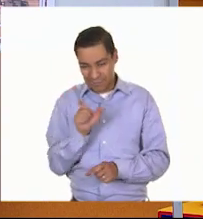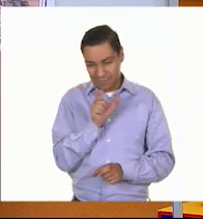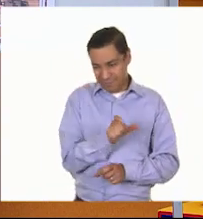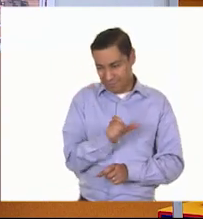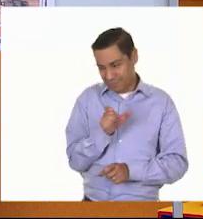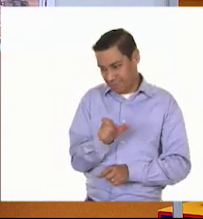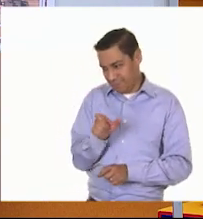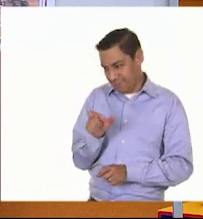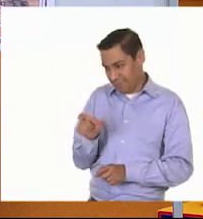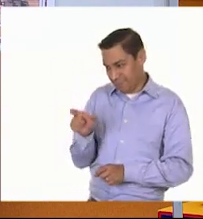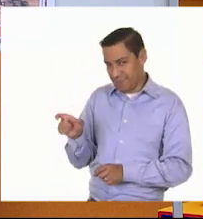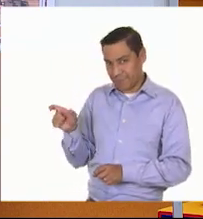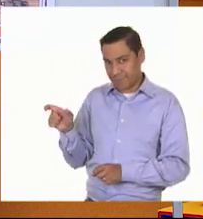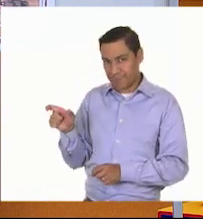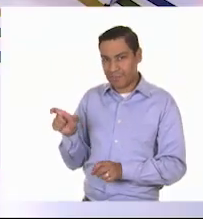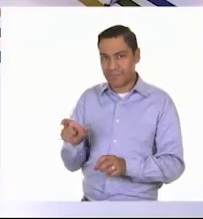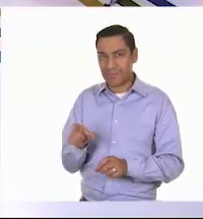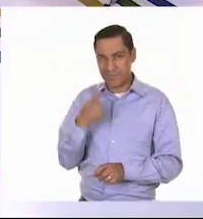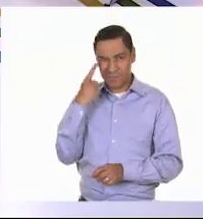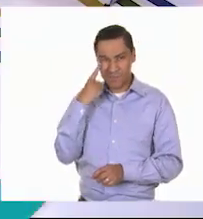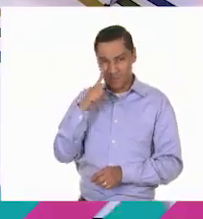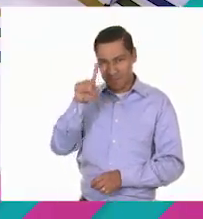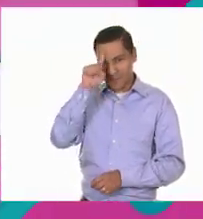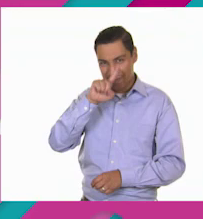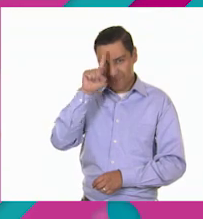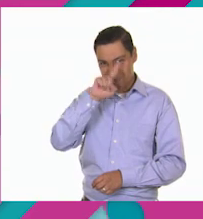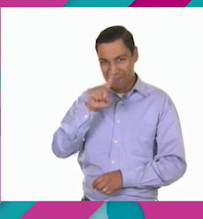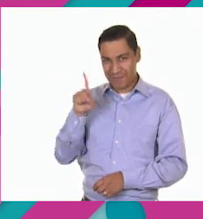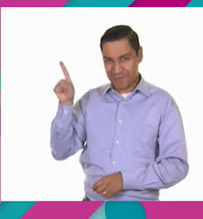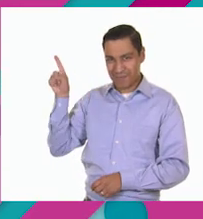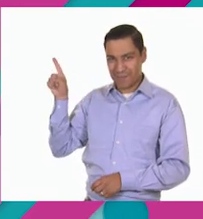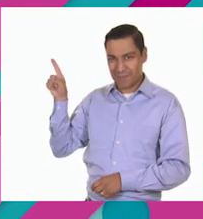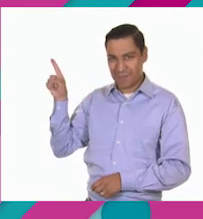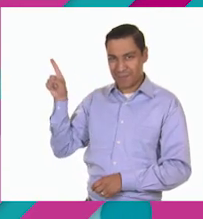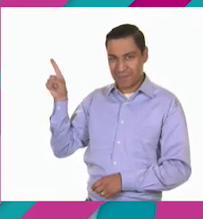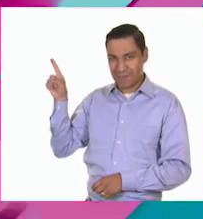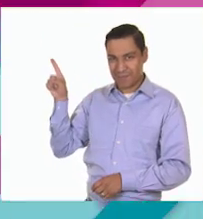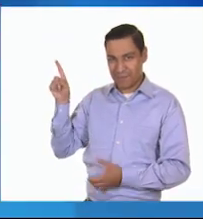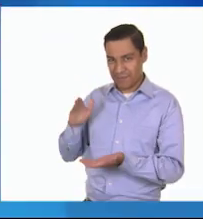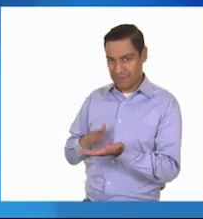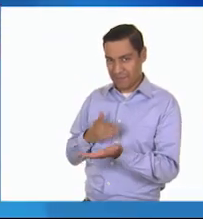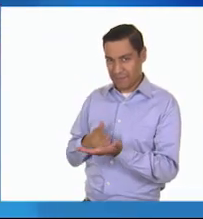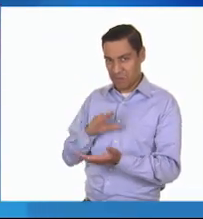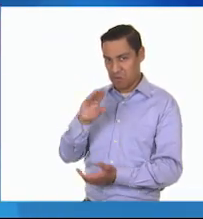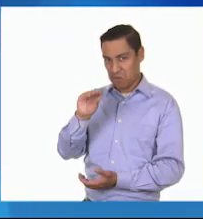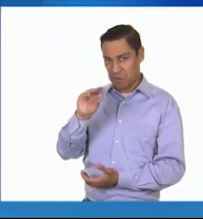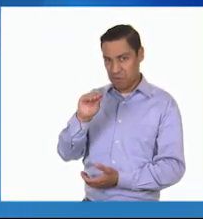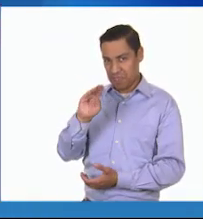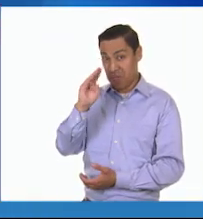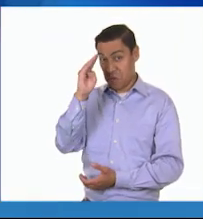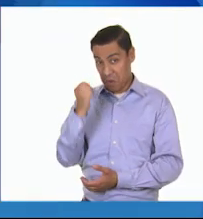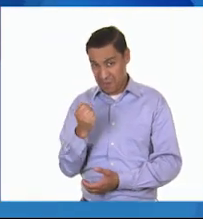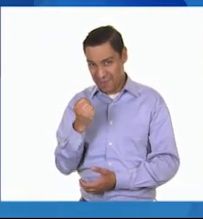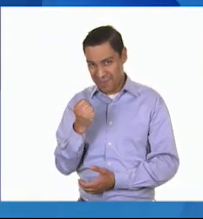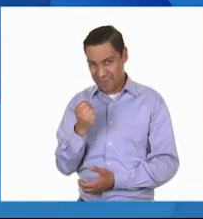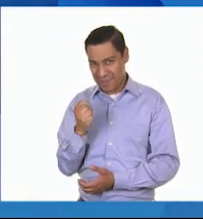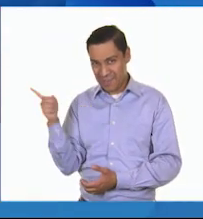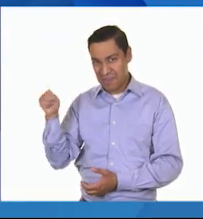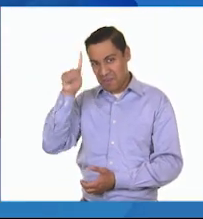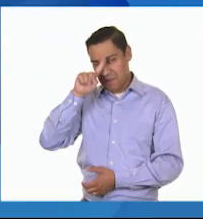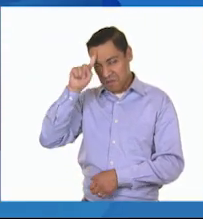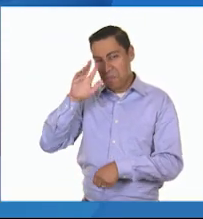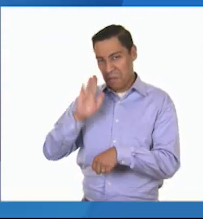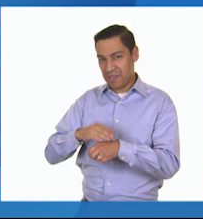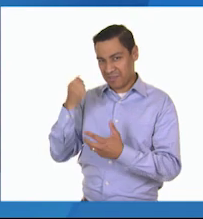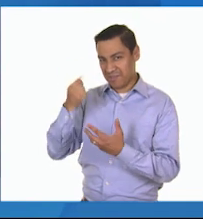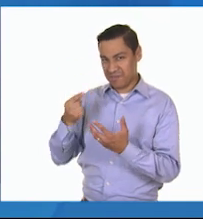la página 99 de tu libro de texto gratuito que va a aparecer en pantalla. Ay, a ver, vamos a ver, ahí está la página 99. Voy a